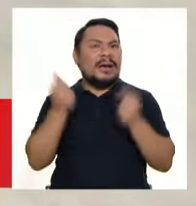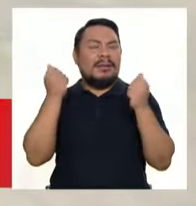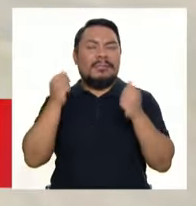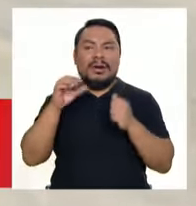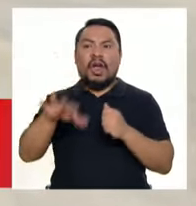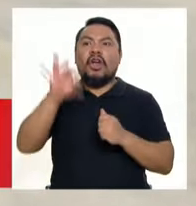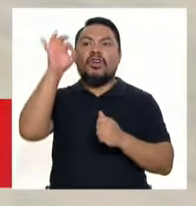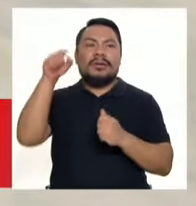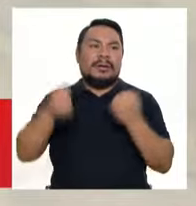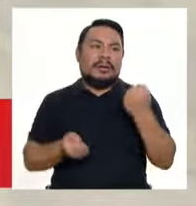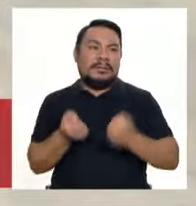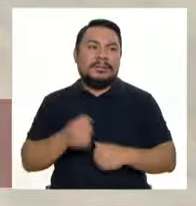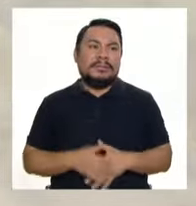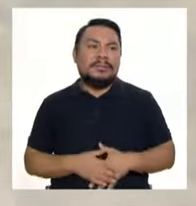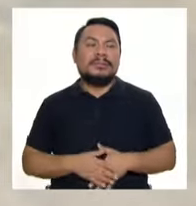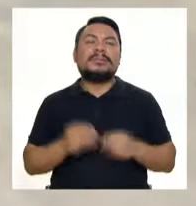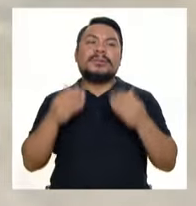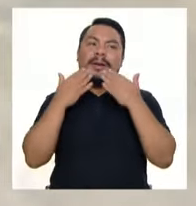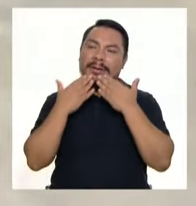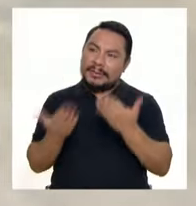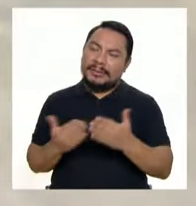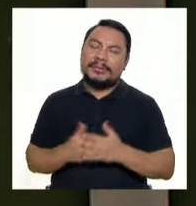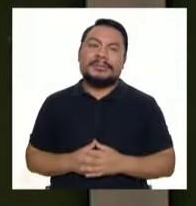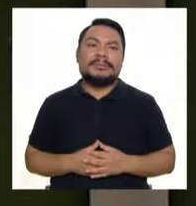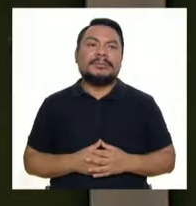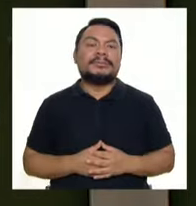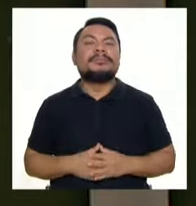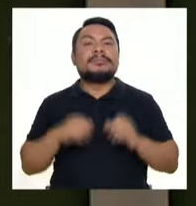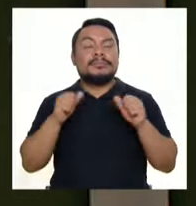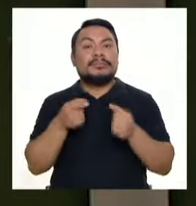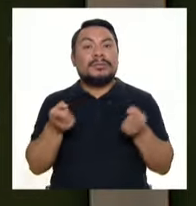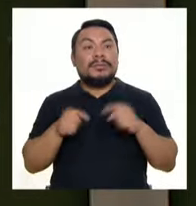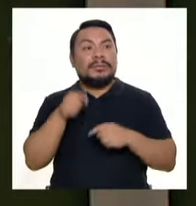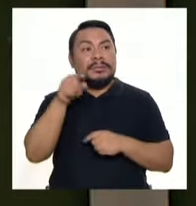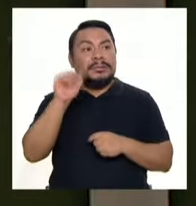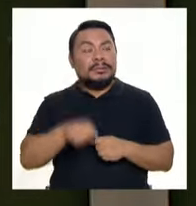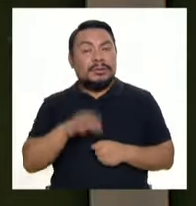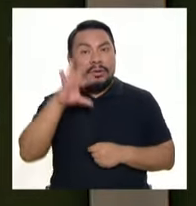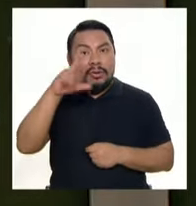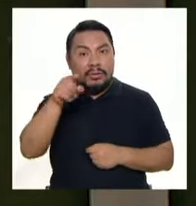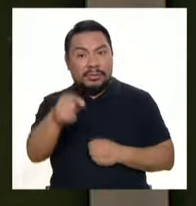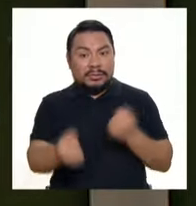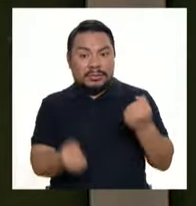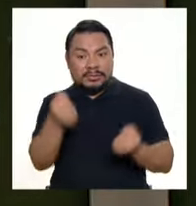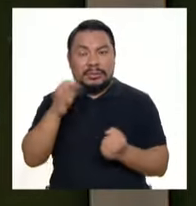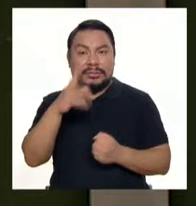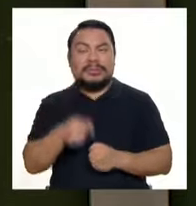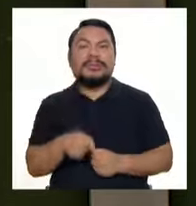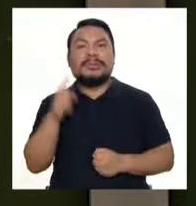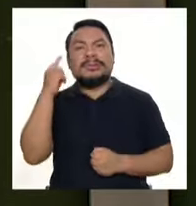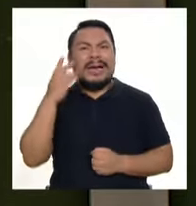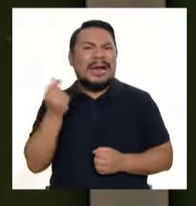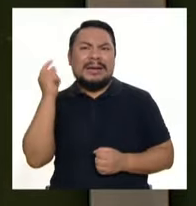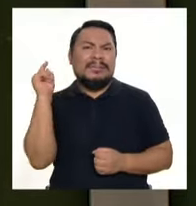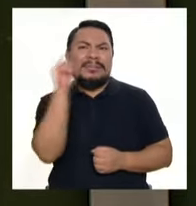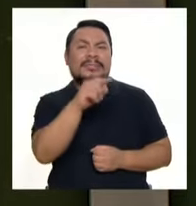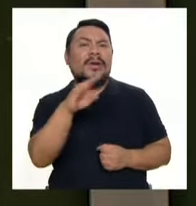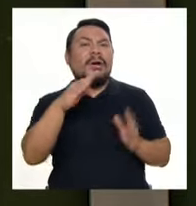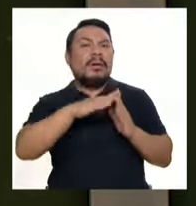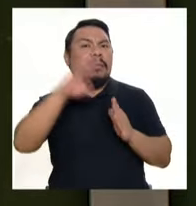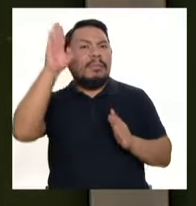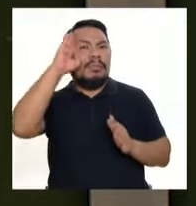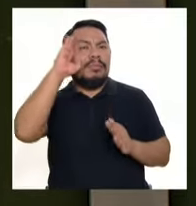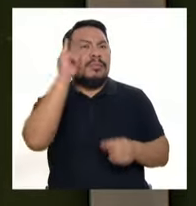en full time la han encontrado. Muchísimas gracias. Así es, cuando usted también sea víctima del robo de su vehículo, no dude rápidamente esto